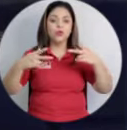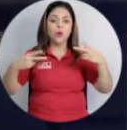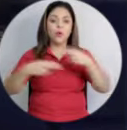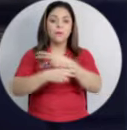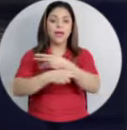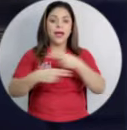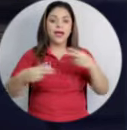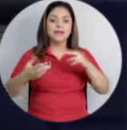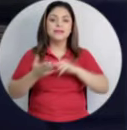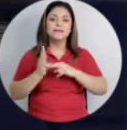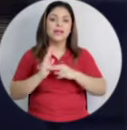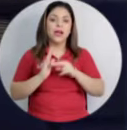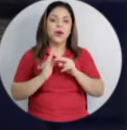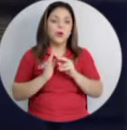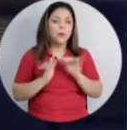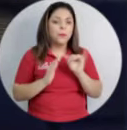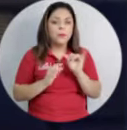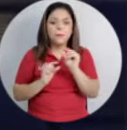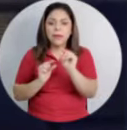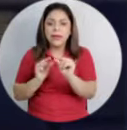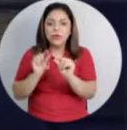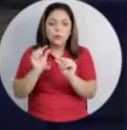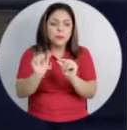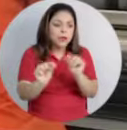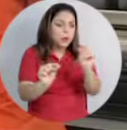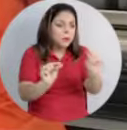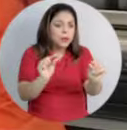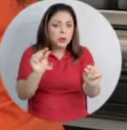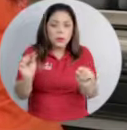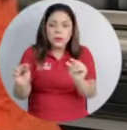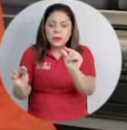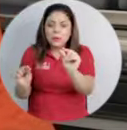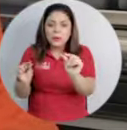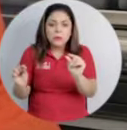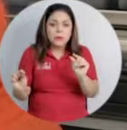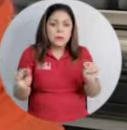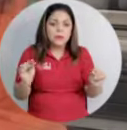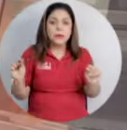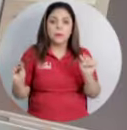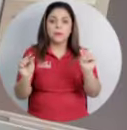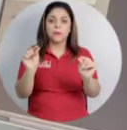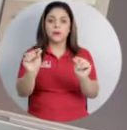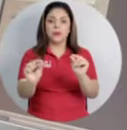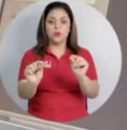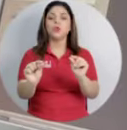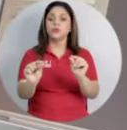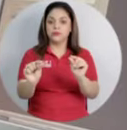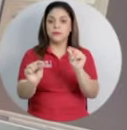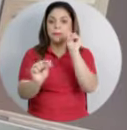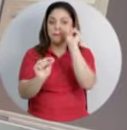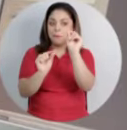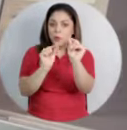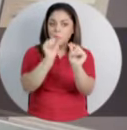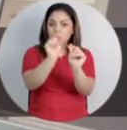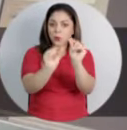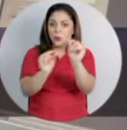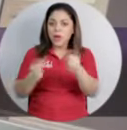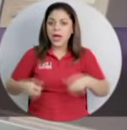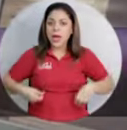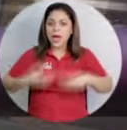Ese gastillo que yo gasto ahí, es que valía, que es tan poco lo que cuesta, o sea, no lo siento, pero cuando